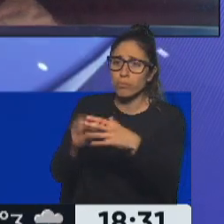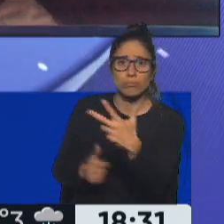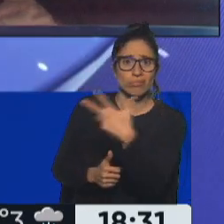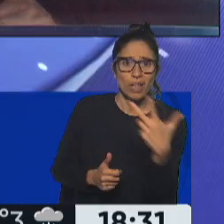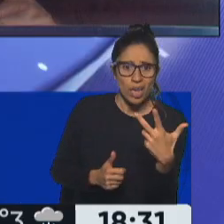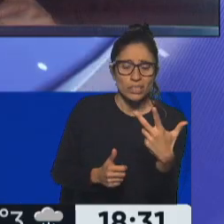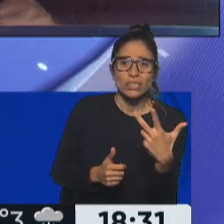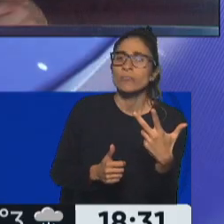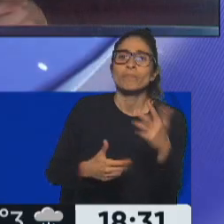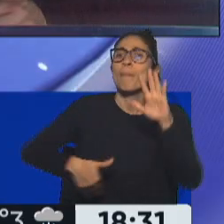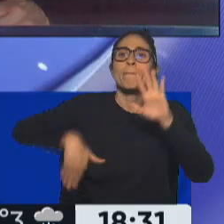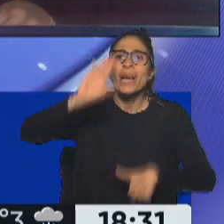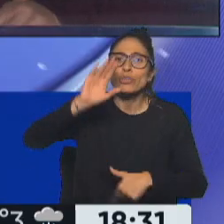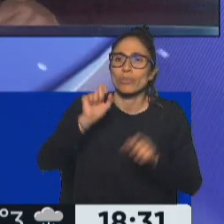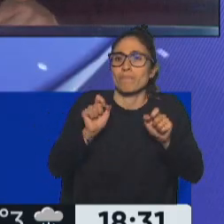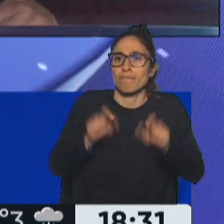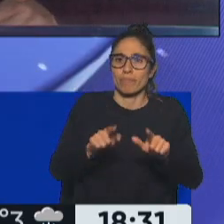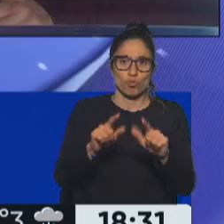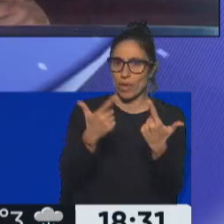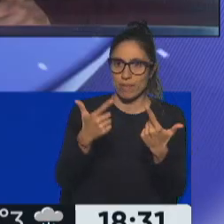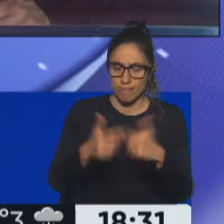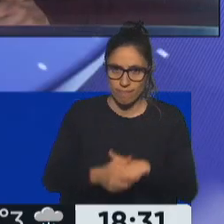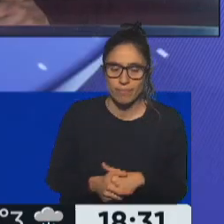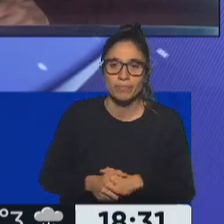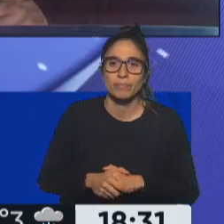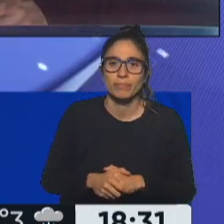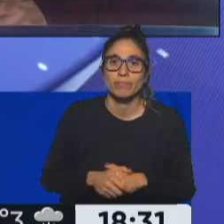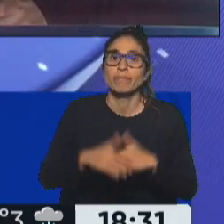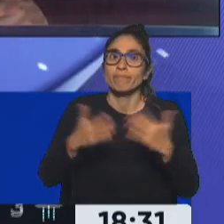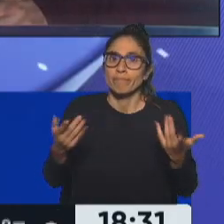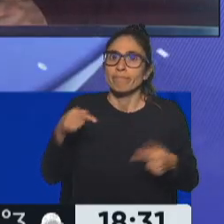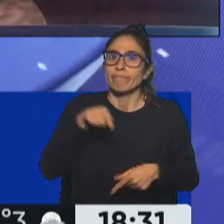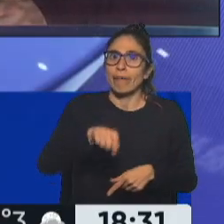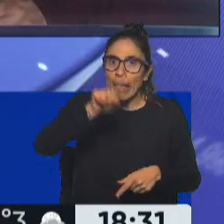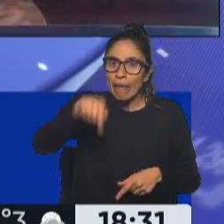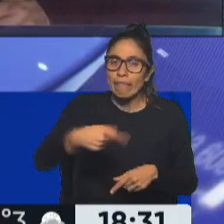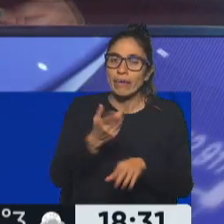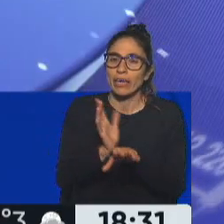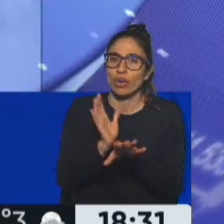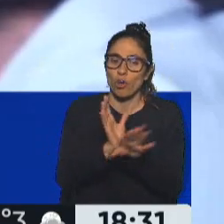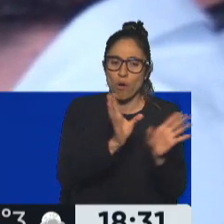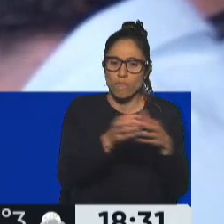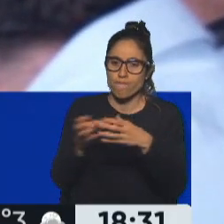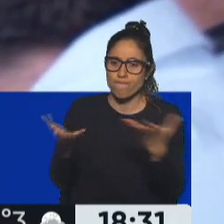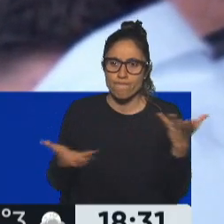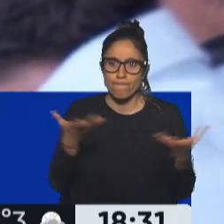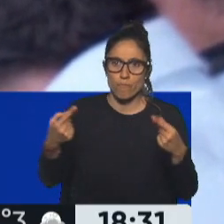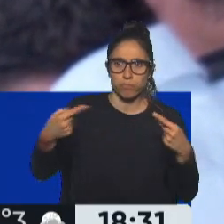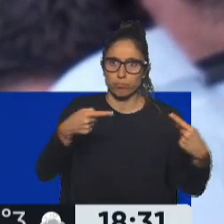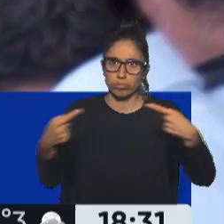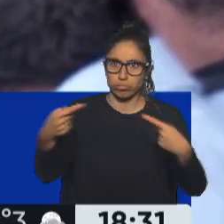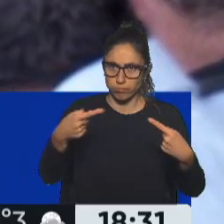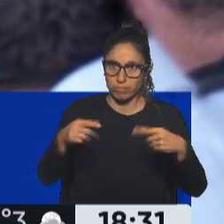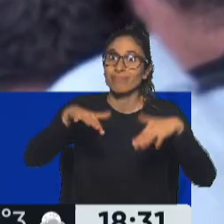escenario de cohabitación. Personalmente, y creo que esta es un poco la apuesta de Macron por haber disuelto la Asamblea, es